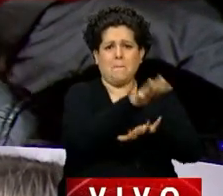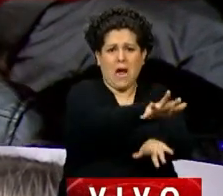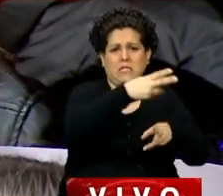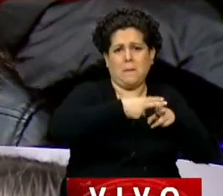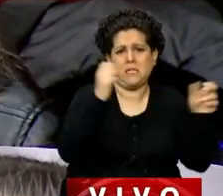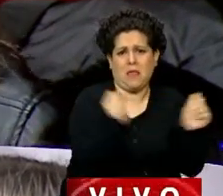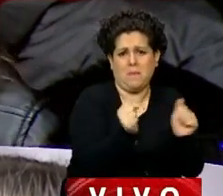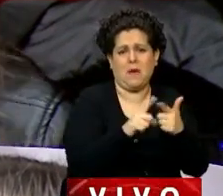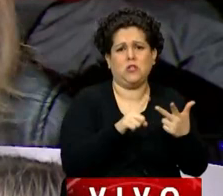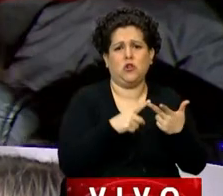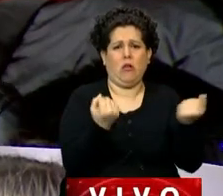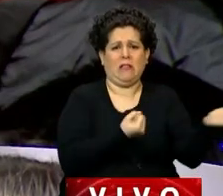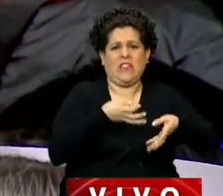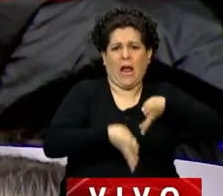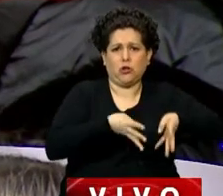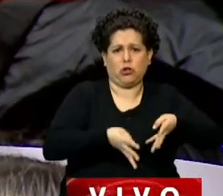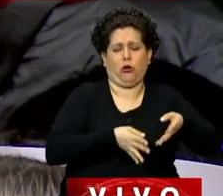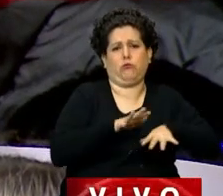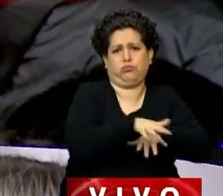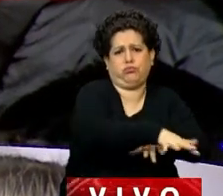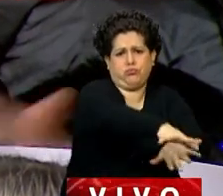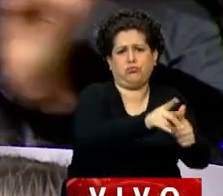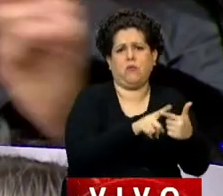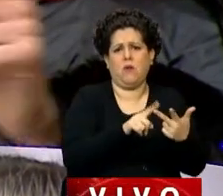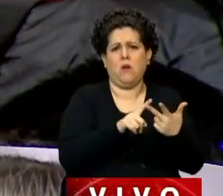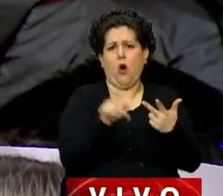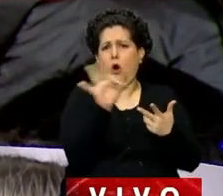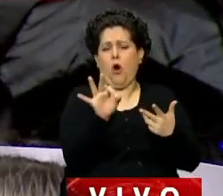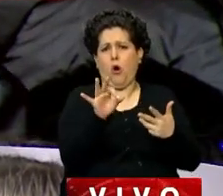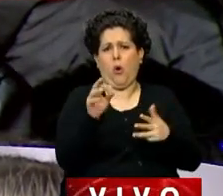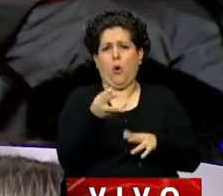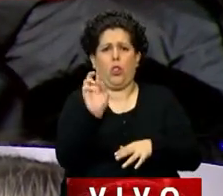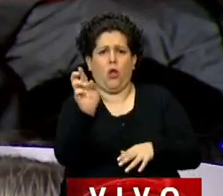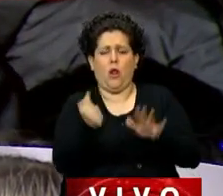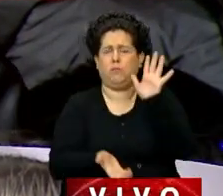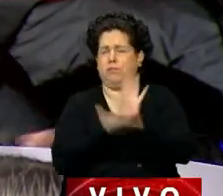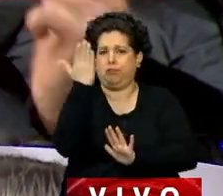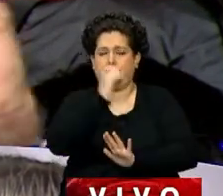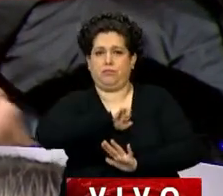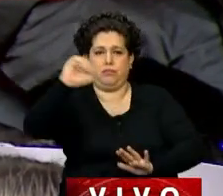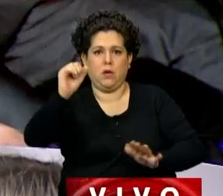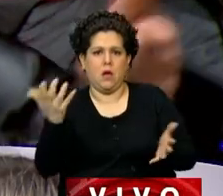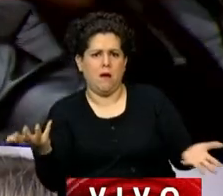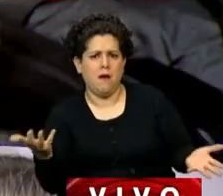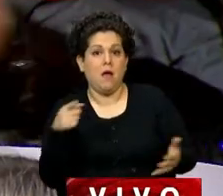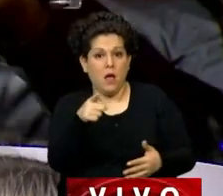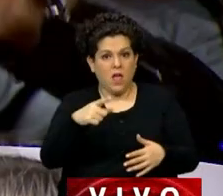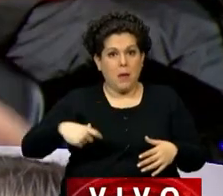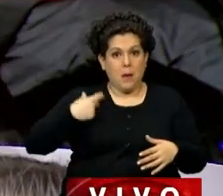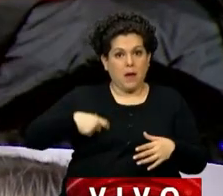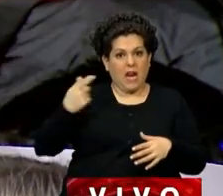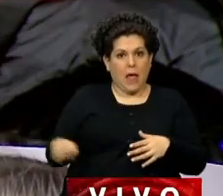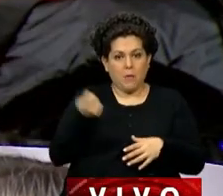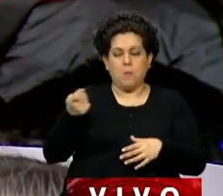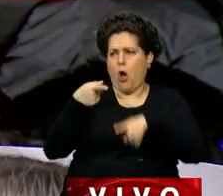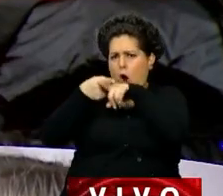de Mayo, tractorazo, sentadas sobre los hilos bolsa o corridas bancarias. Y las patronales pelean y consiguen lo